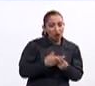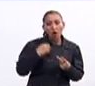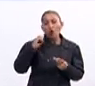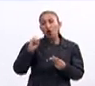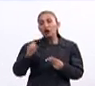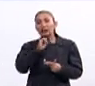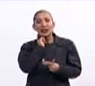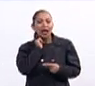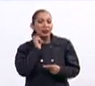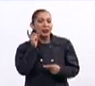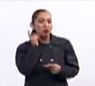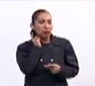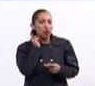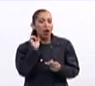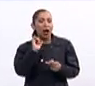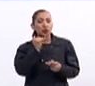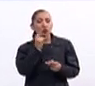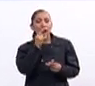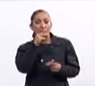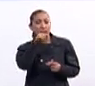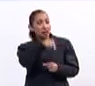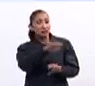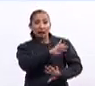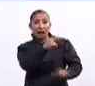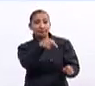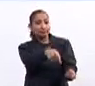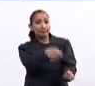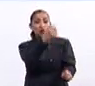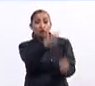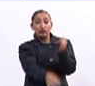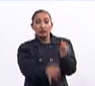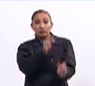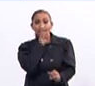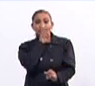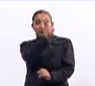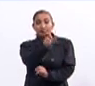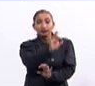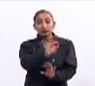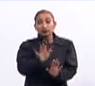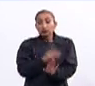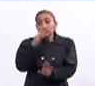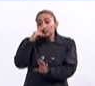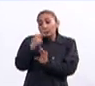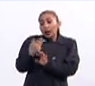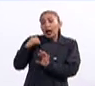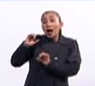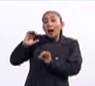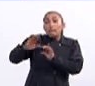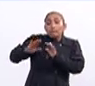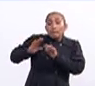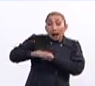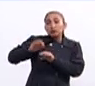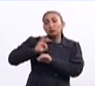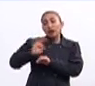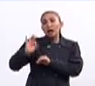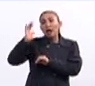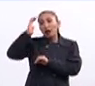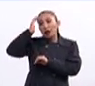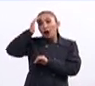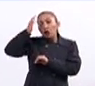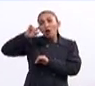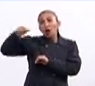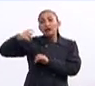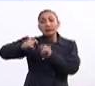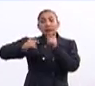gobernaturas, senadurías, diputaciones o ayuntamientos, ahí se queda, en la última instancia. Quizá por alguna responsabilidad ulterior solamente podría conocer